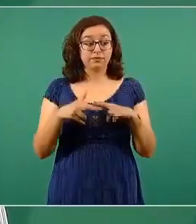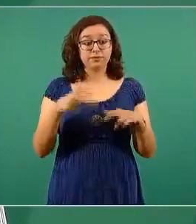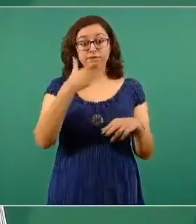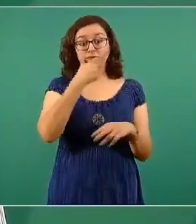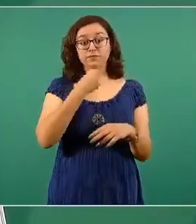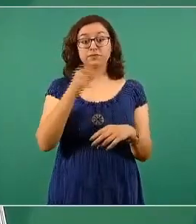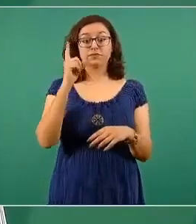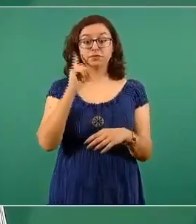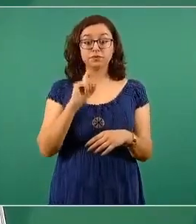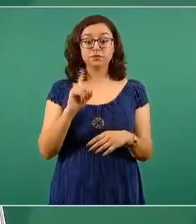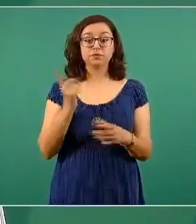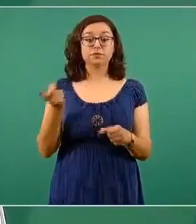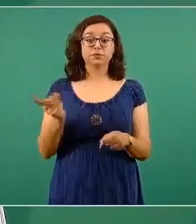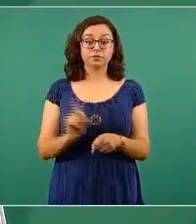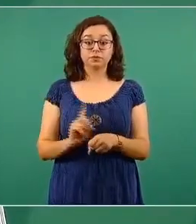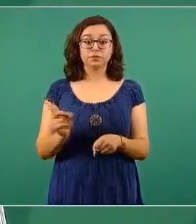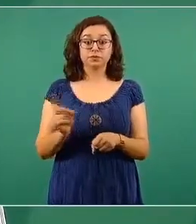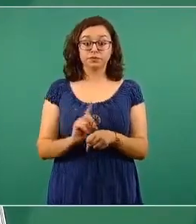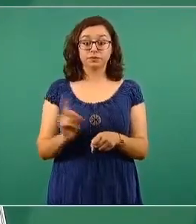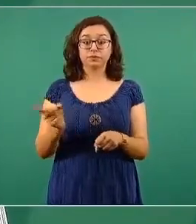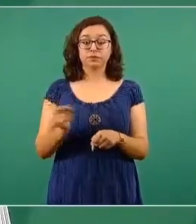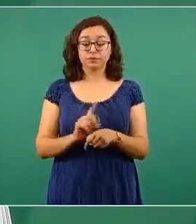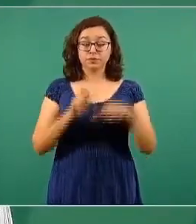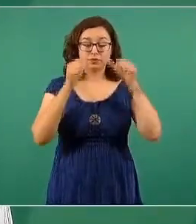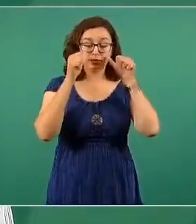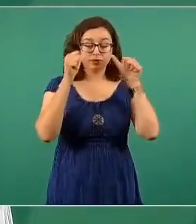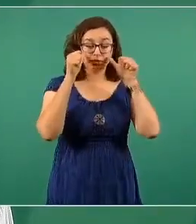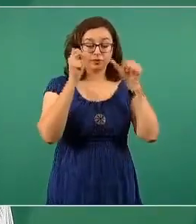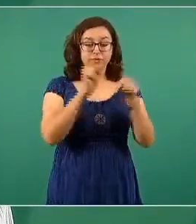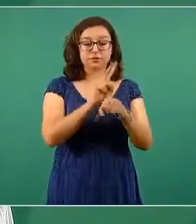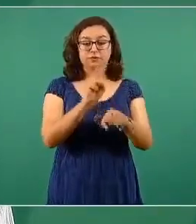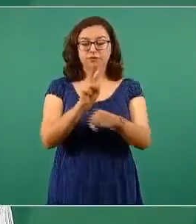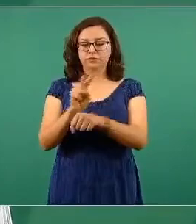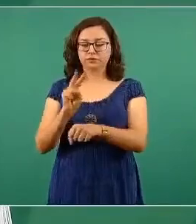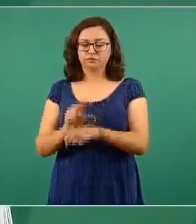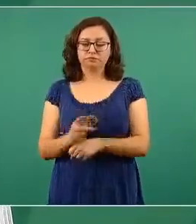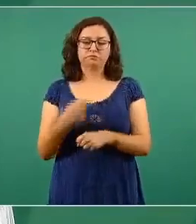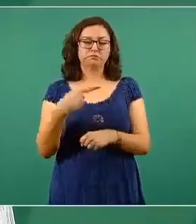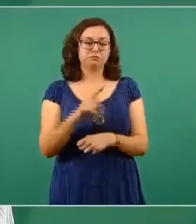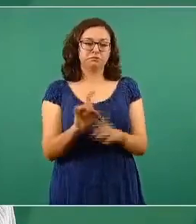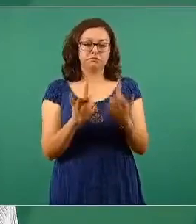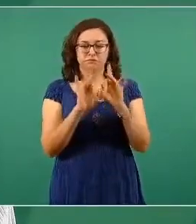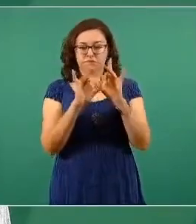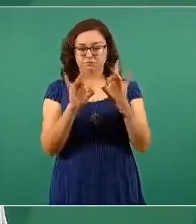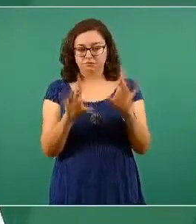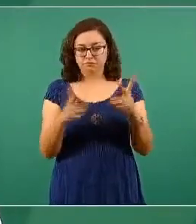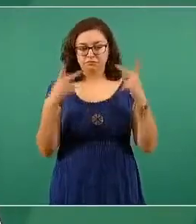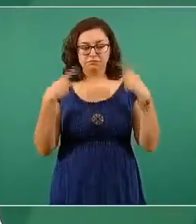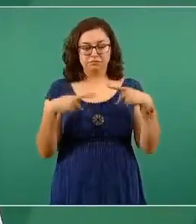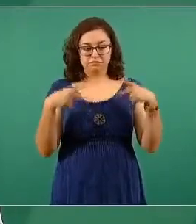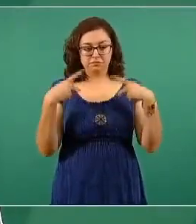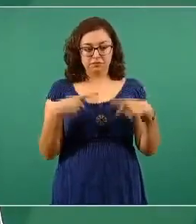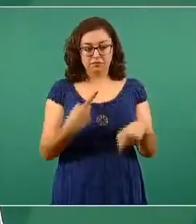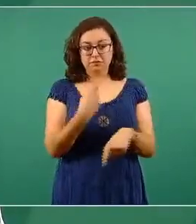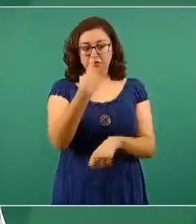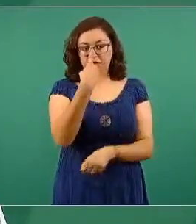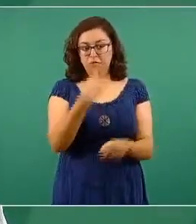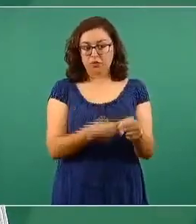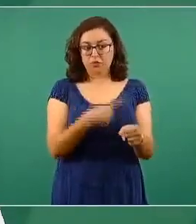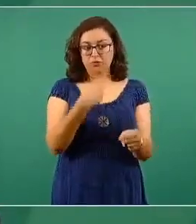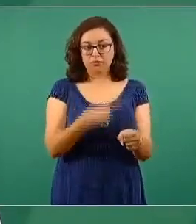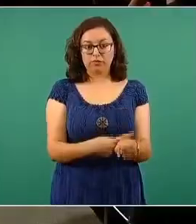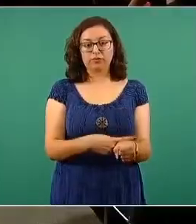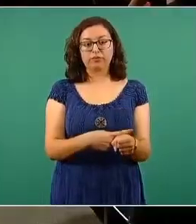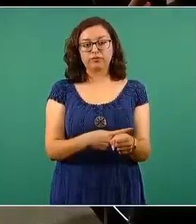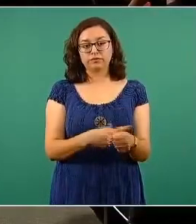que están en el día a día, pero si finalmente llega a haber un contagio y finalmente llega a haber un caso confirmado,